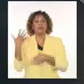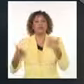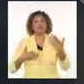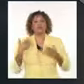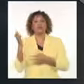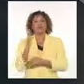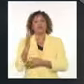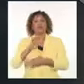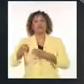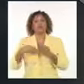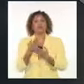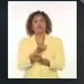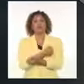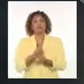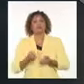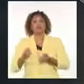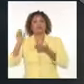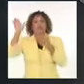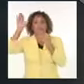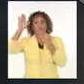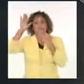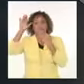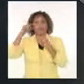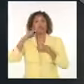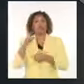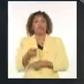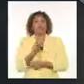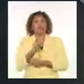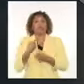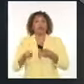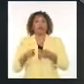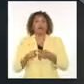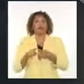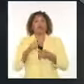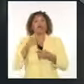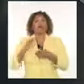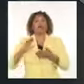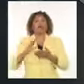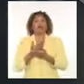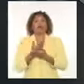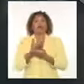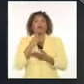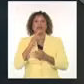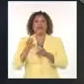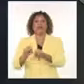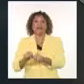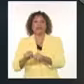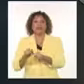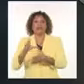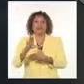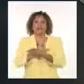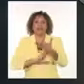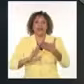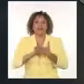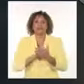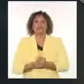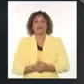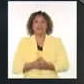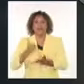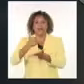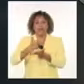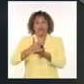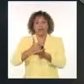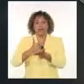Resistencia Indígena y la Descolonización en América. Lo hizo Talía con una gran marcha en Caracas, la capital de ese país